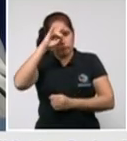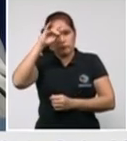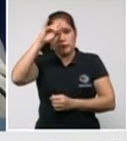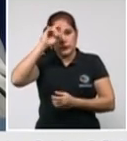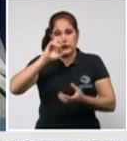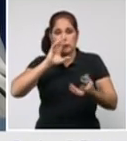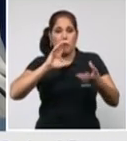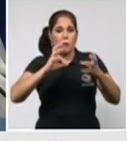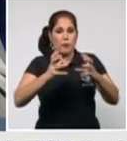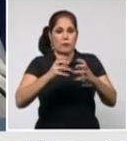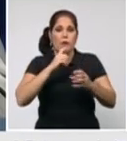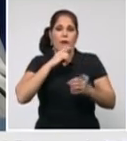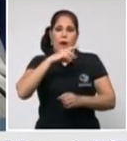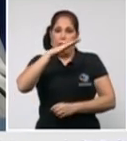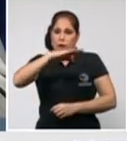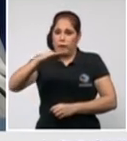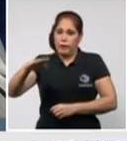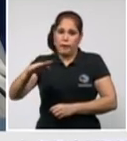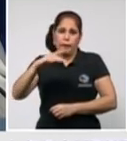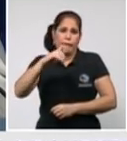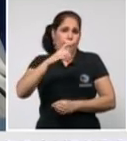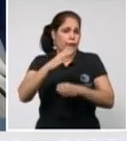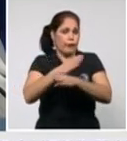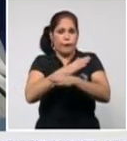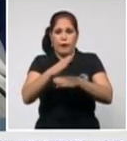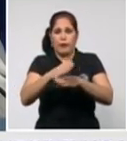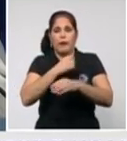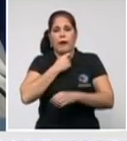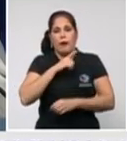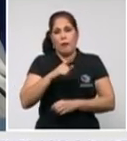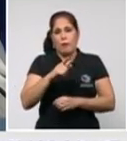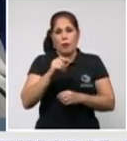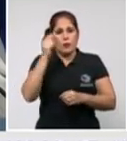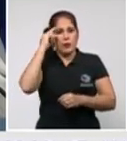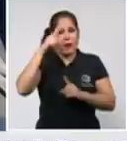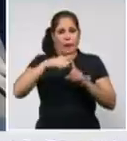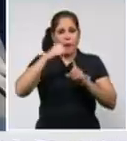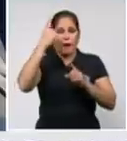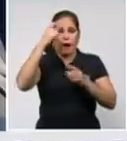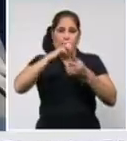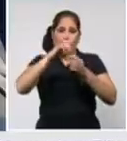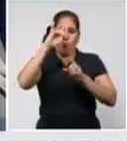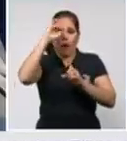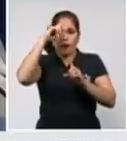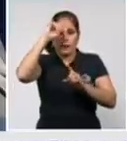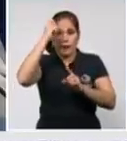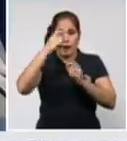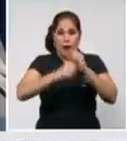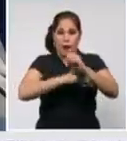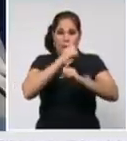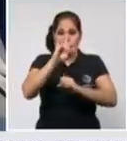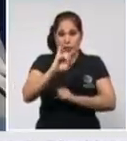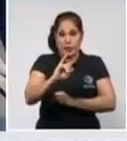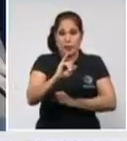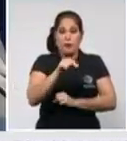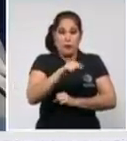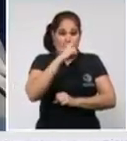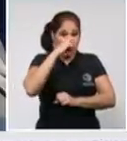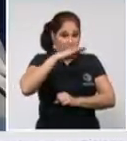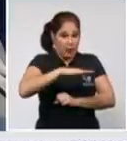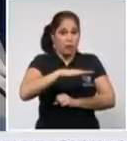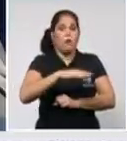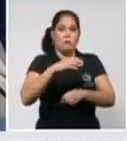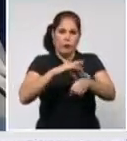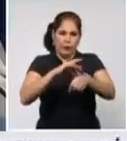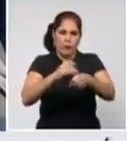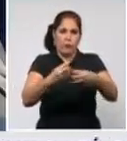en el niño. Hemos hablado aquí del síndrome de Kawasaki, que los afecta en algunos lugares y que lamentablemente